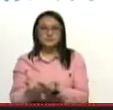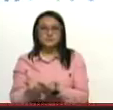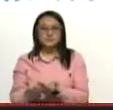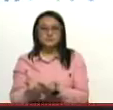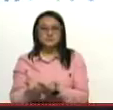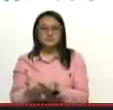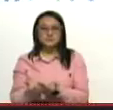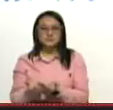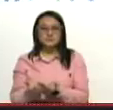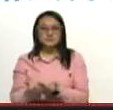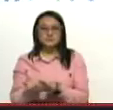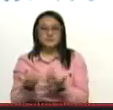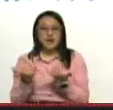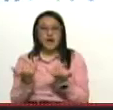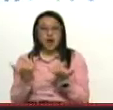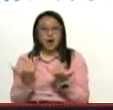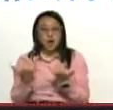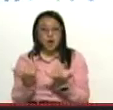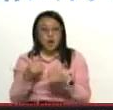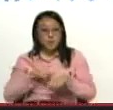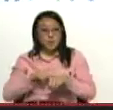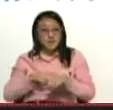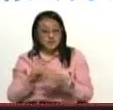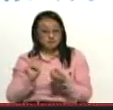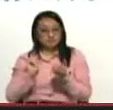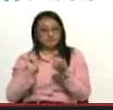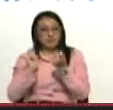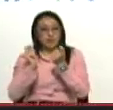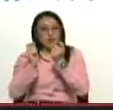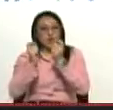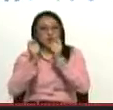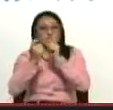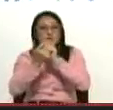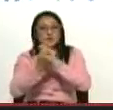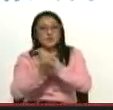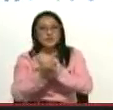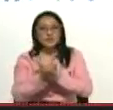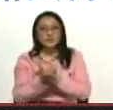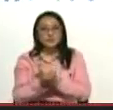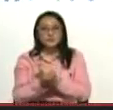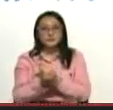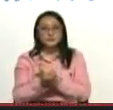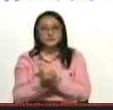que estamos siendo renovados ellos